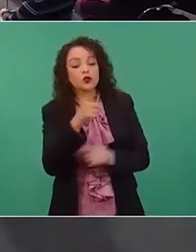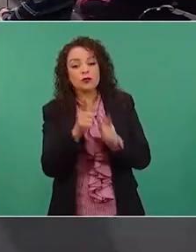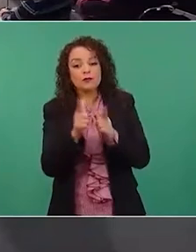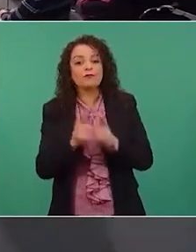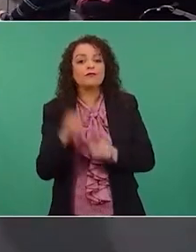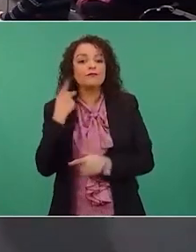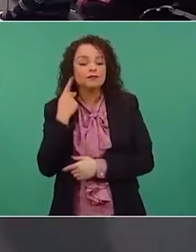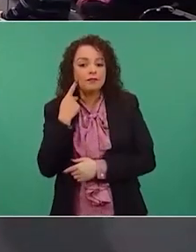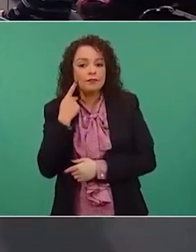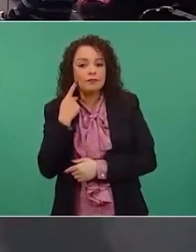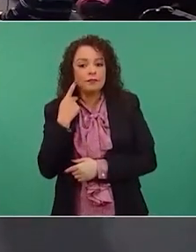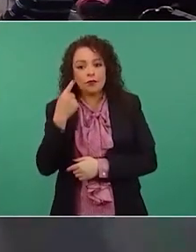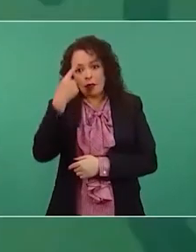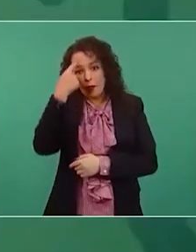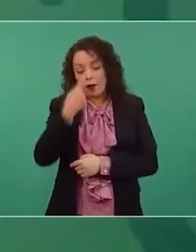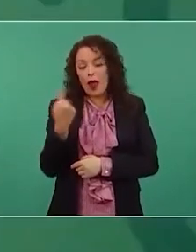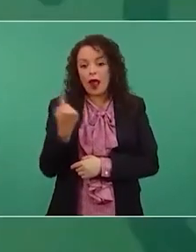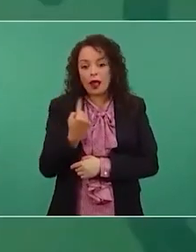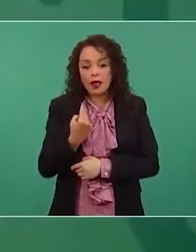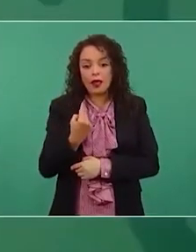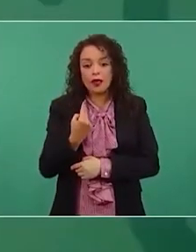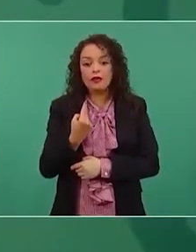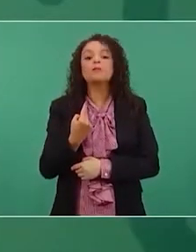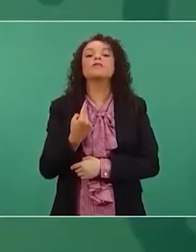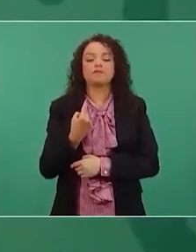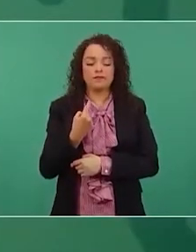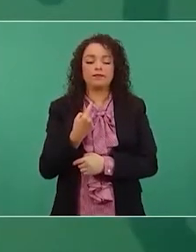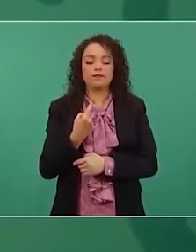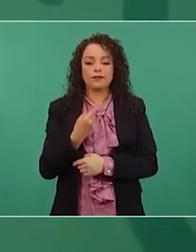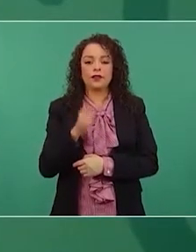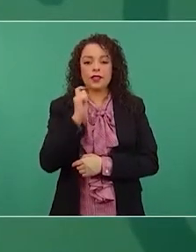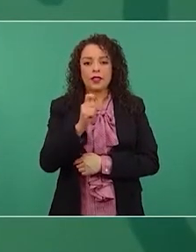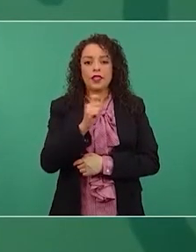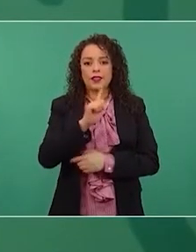y que votaran a favor de la reforma energética.